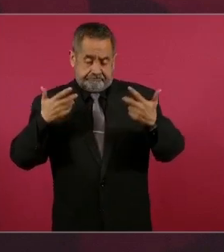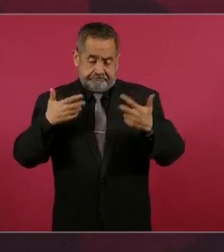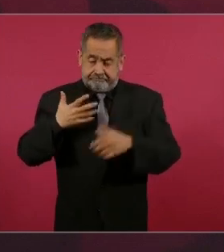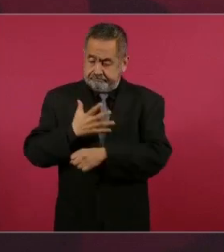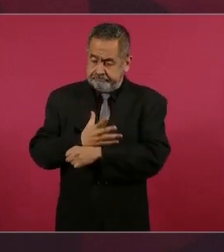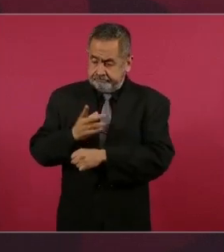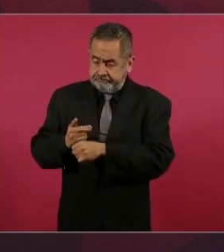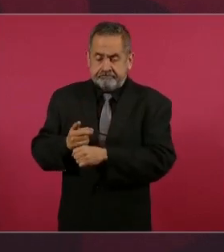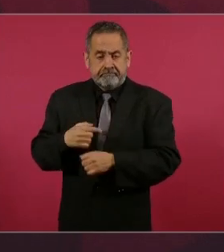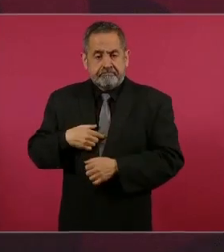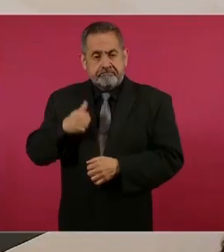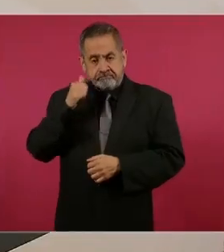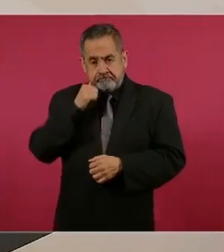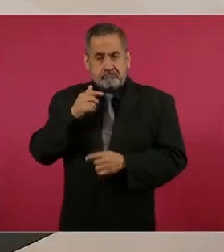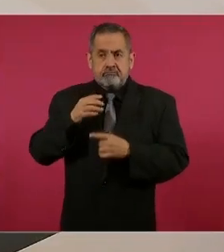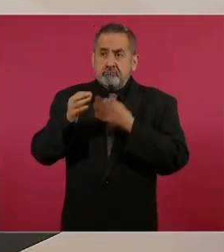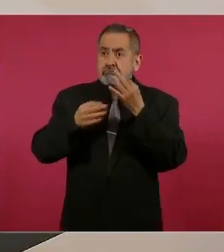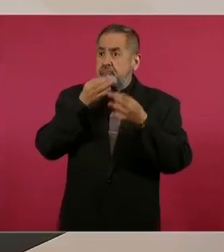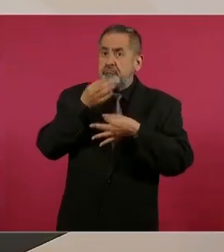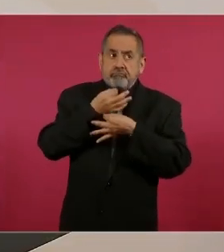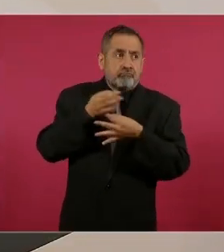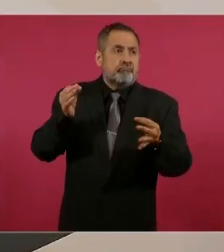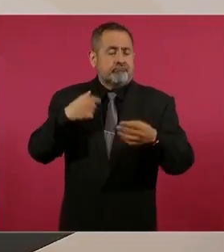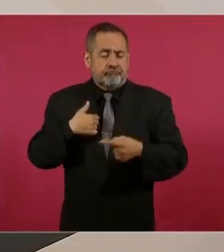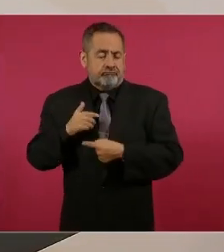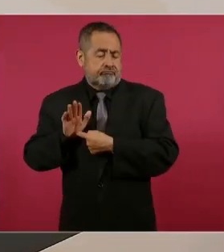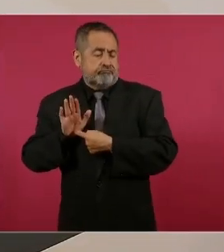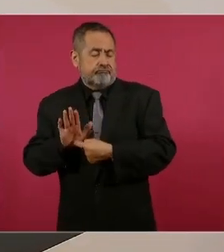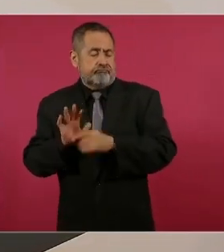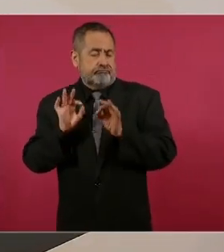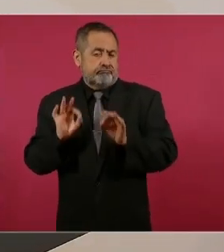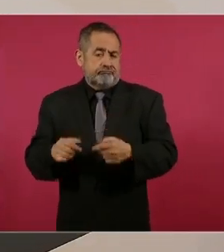hay que predicar con el ejemplo.